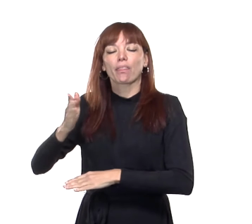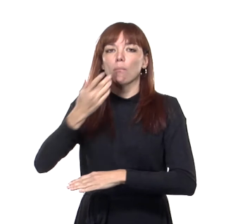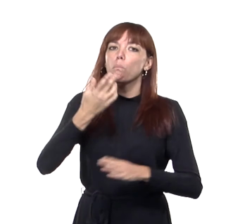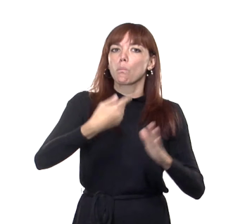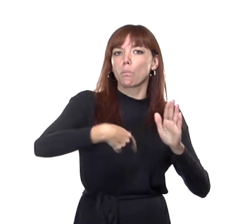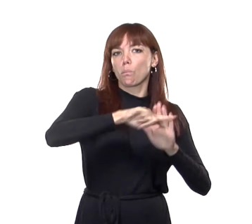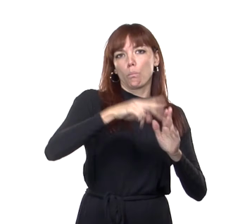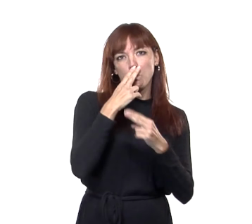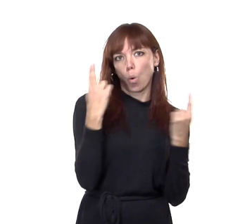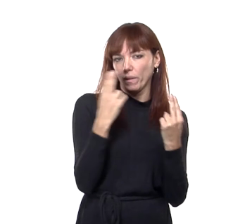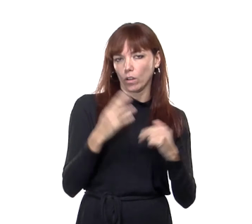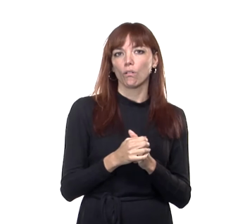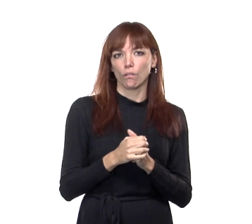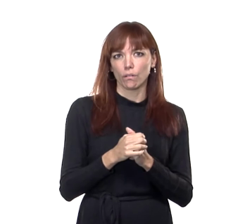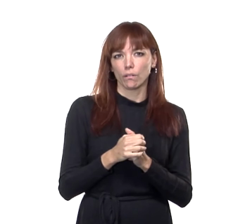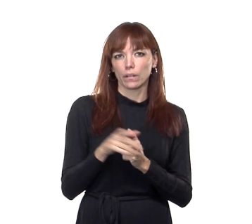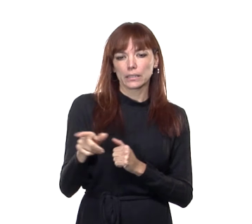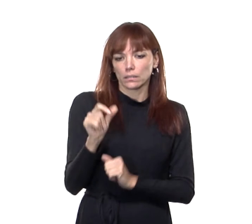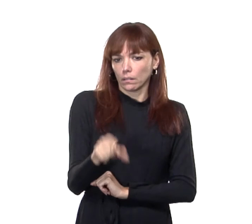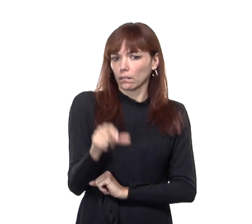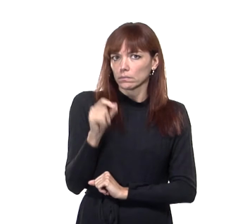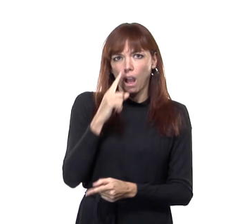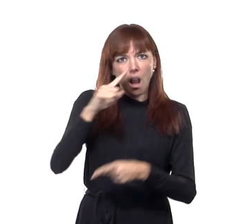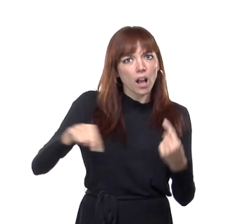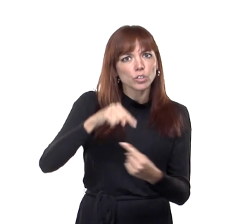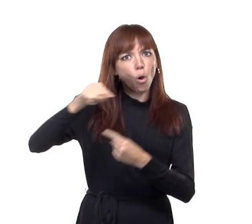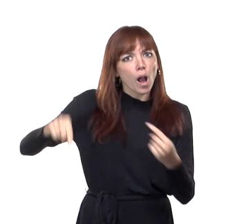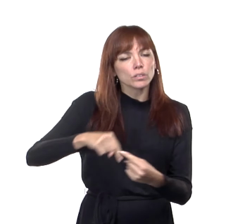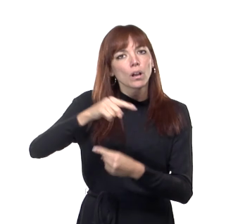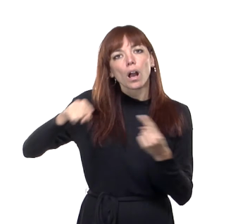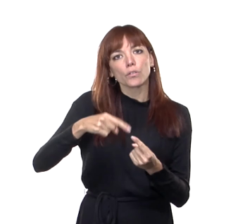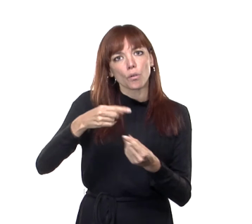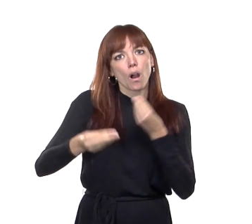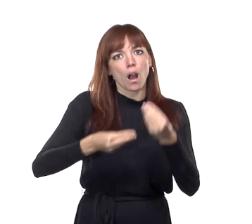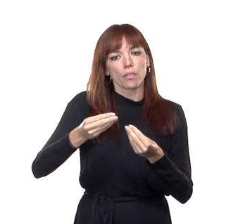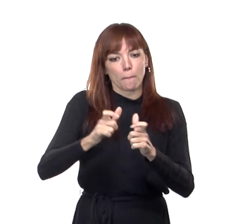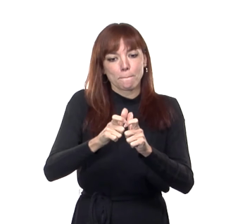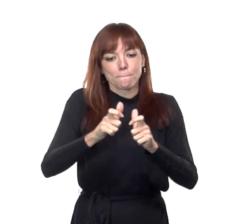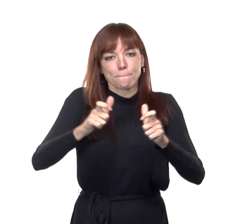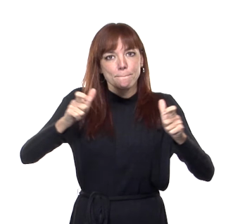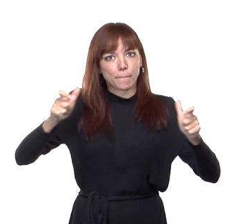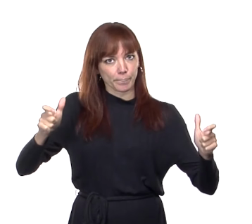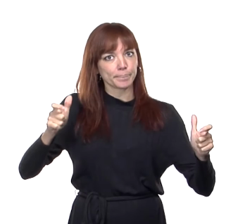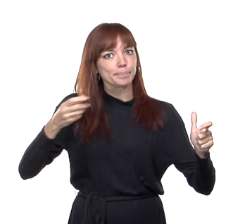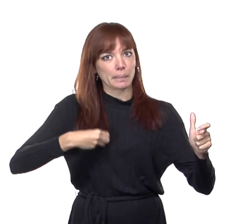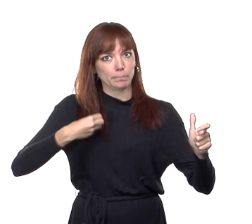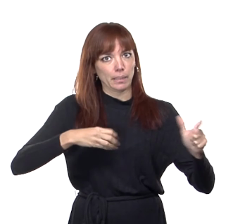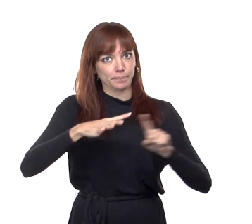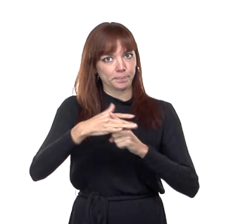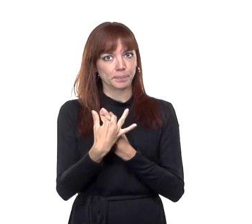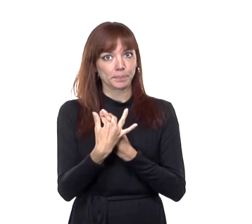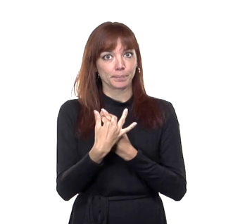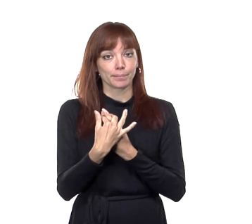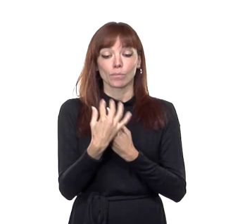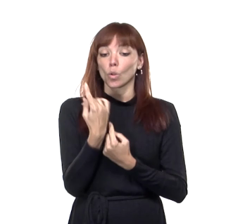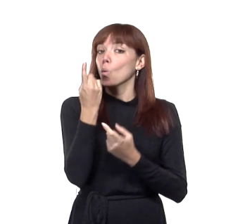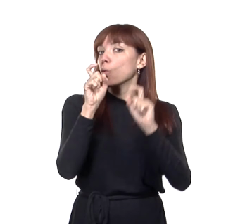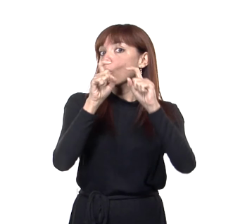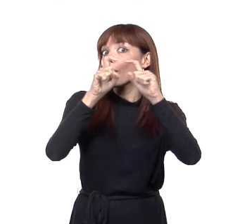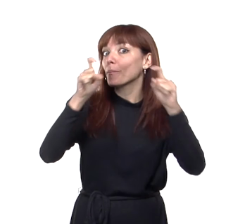nos vemos cada mes desde luego cada año iba iban en aumento como empresa una